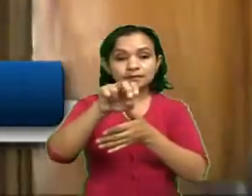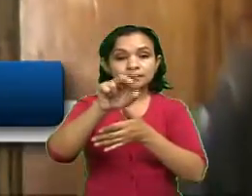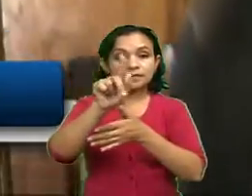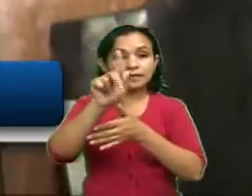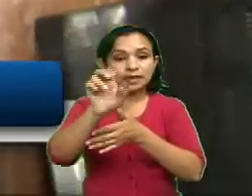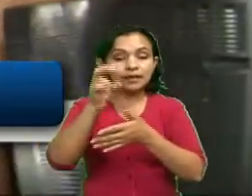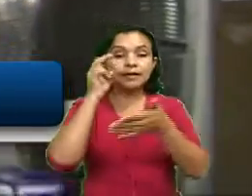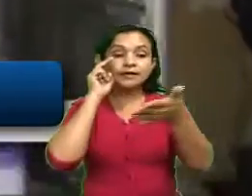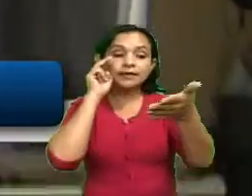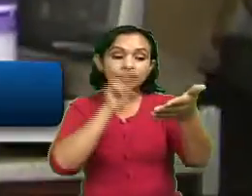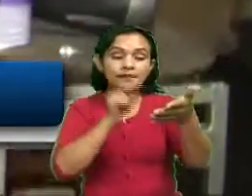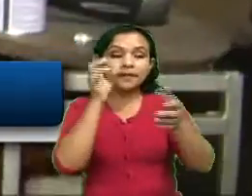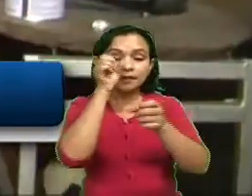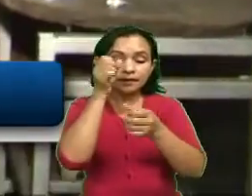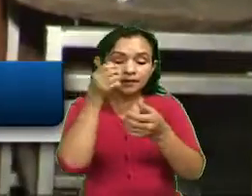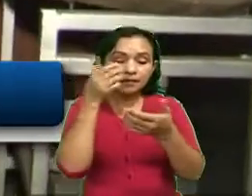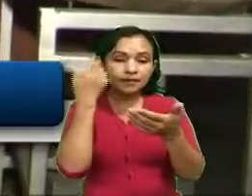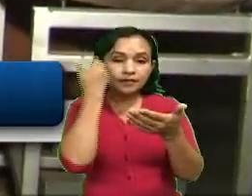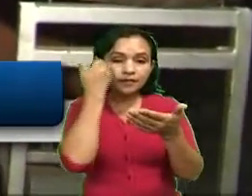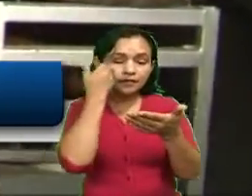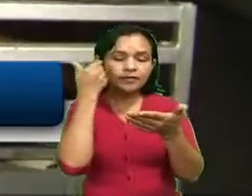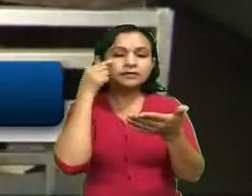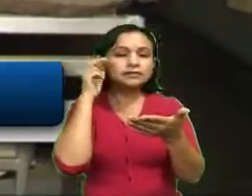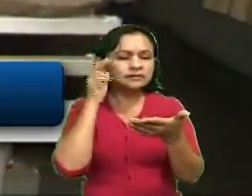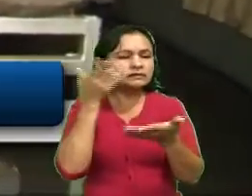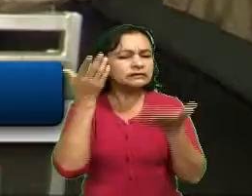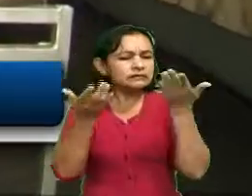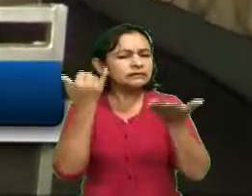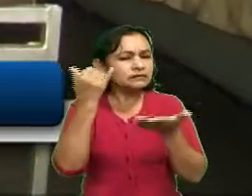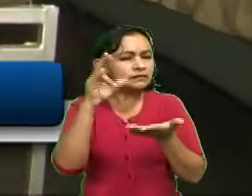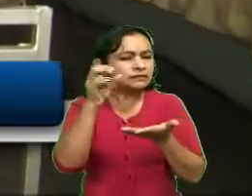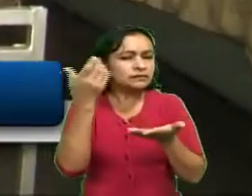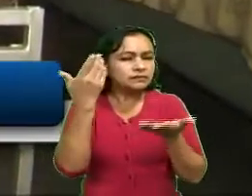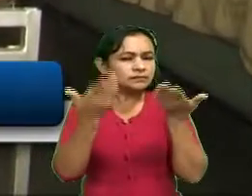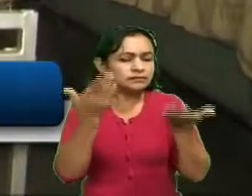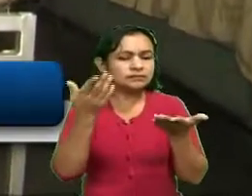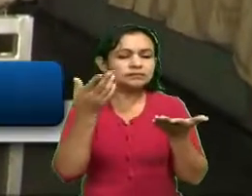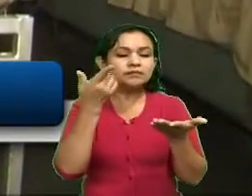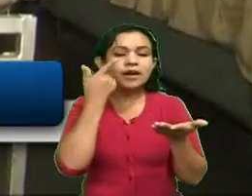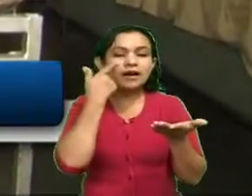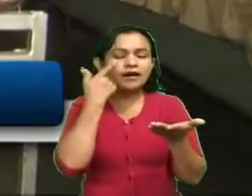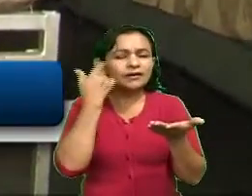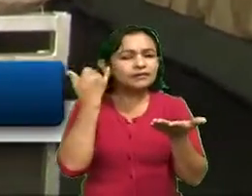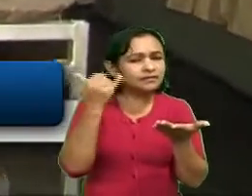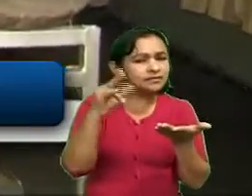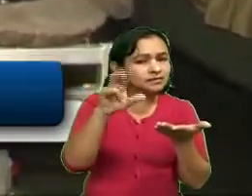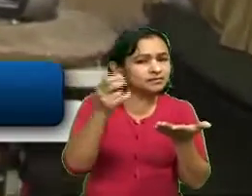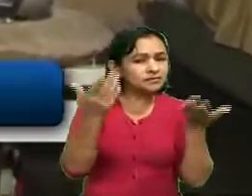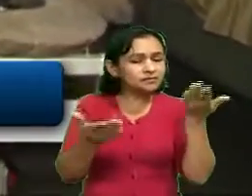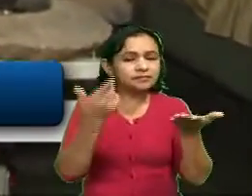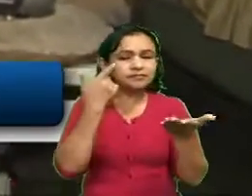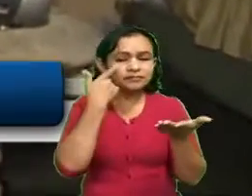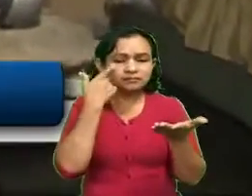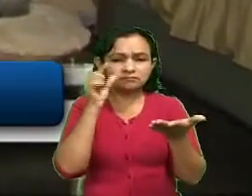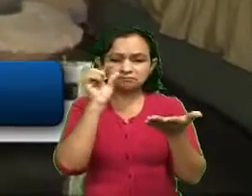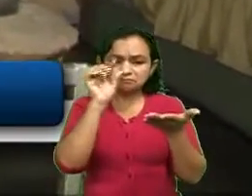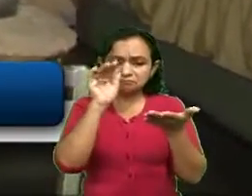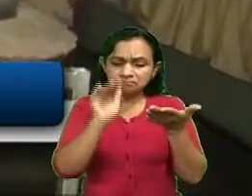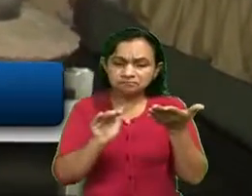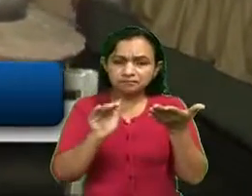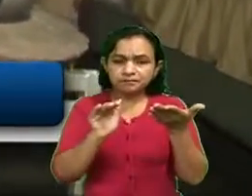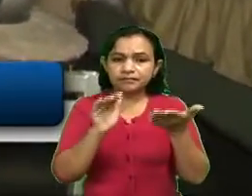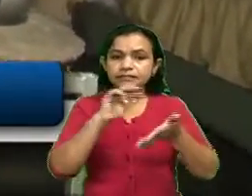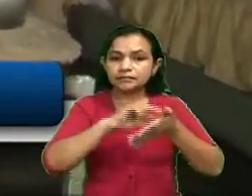el comportamiento de la enfermedad si estamos sospechando de dengue, ¿verdad? Porque son signos que si el paciente presenta una plaquetopenia, que